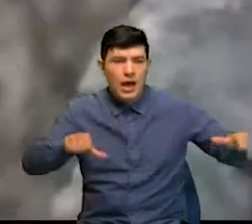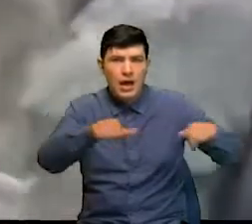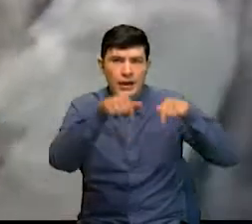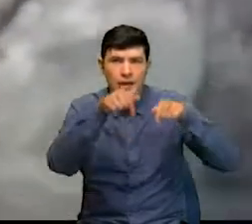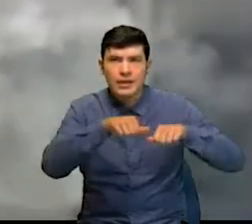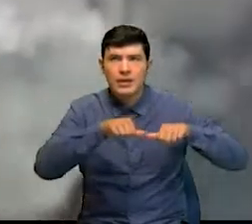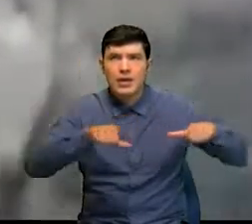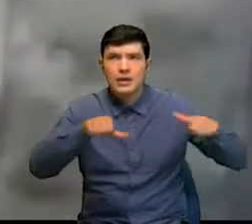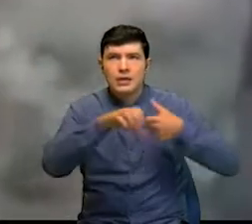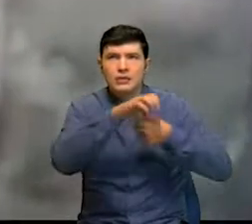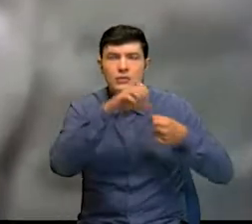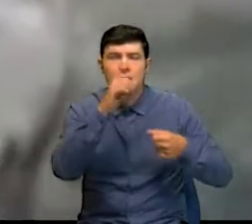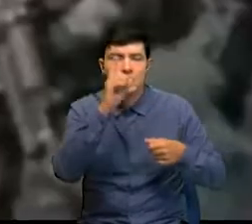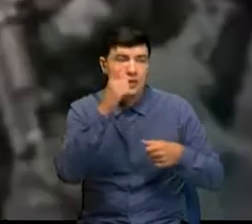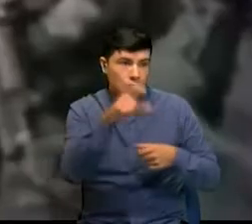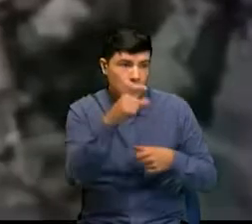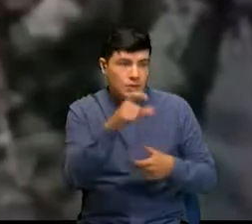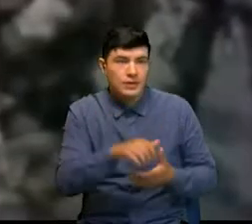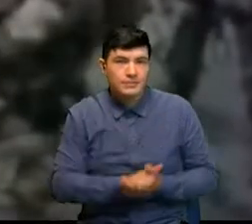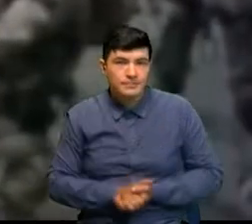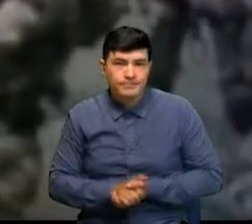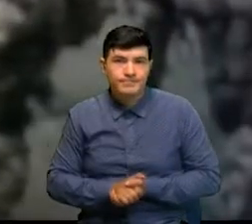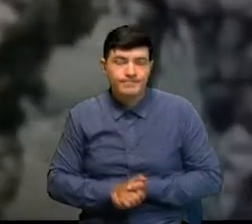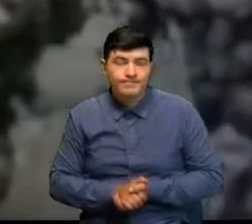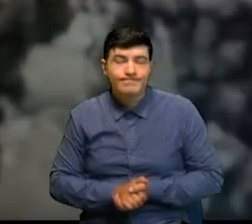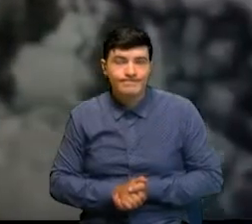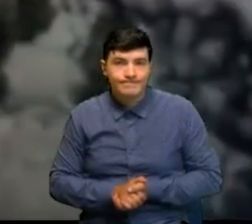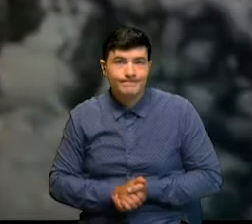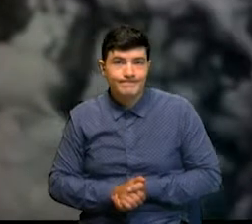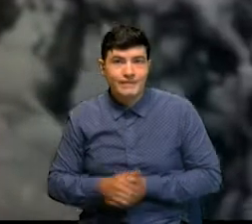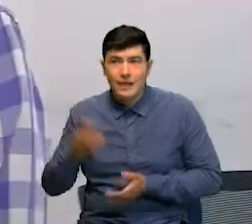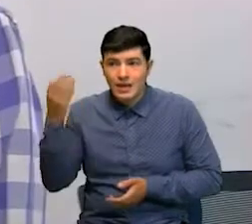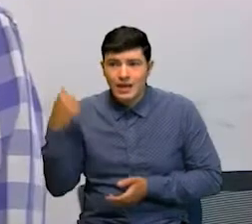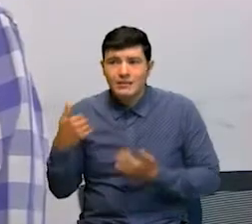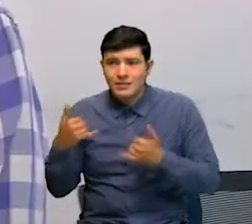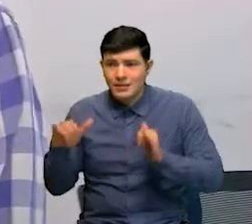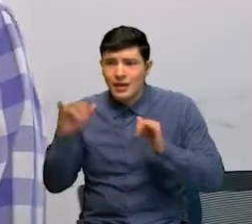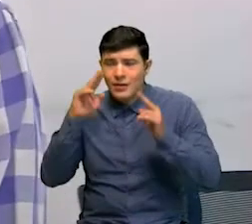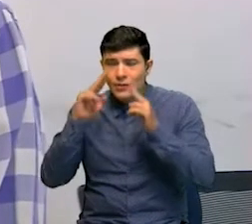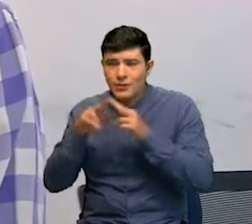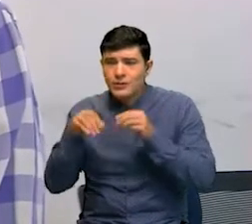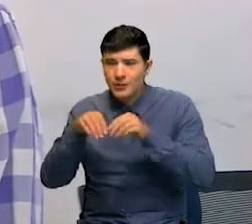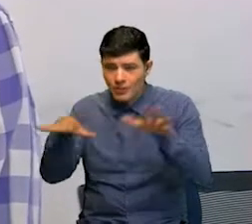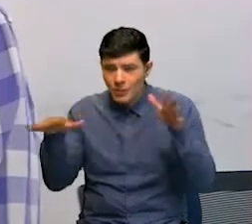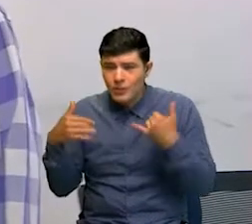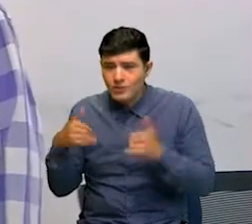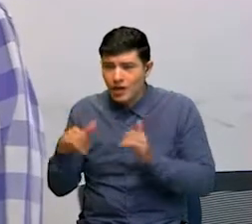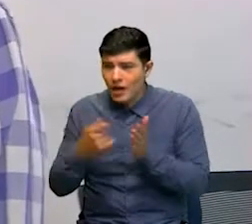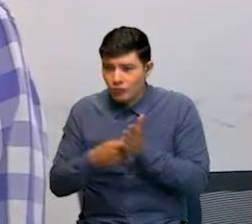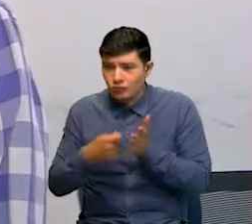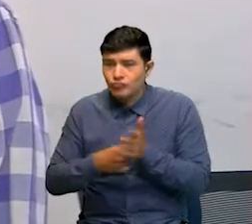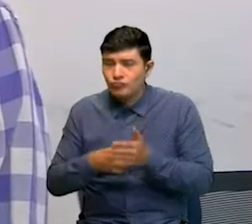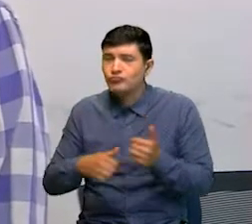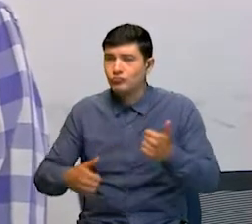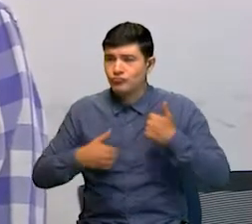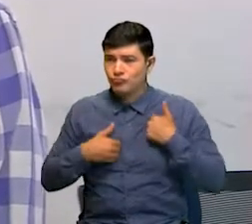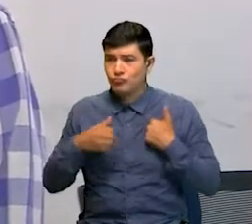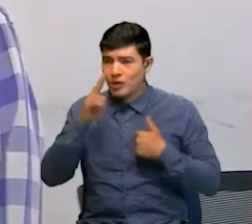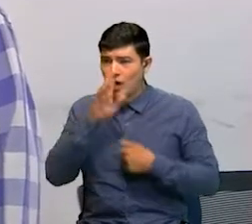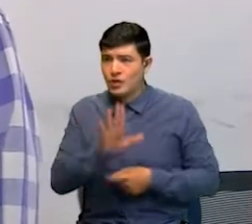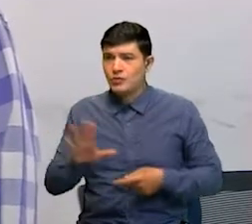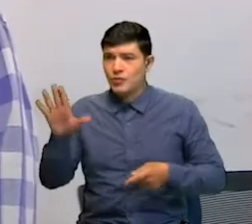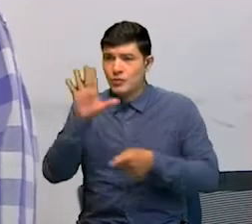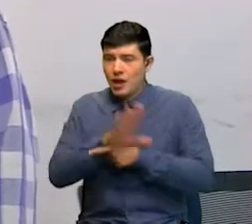metropolitana de cúcuta pero aquí se tenía tres con el conocimiento público la complicidad que ha tenido no